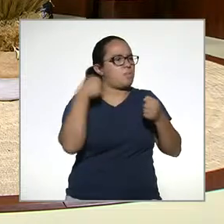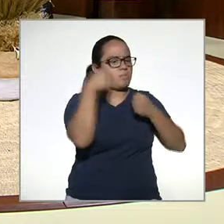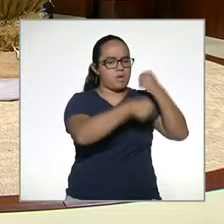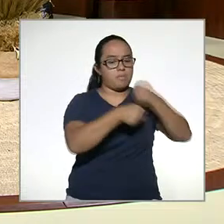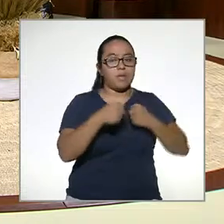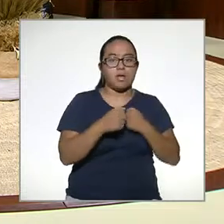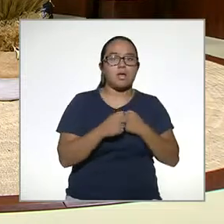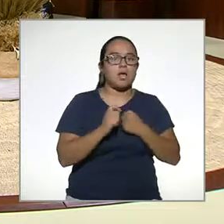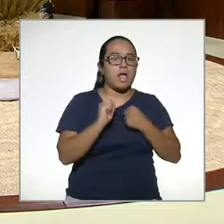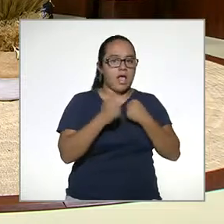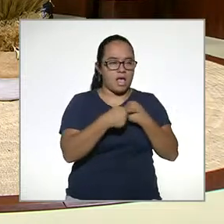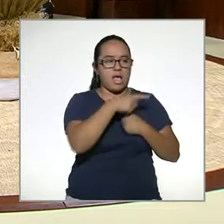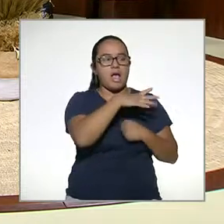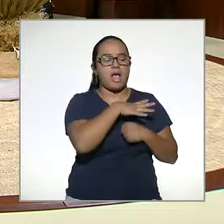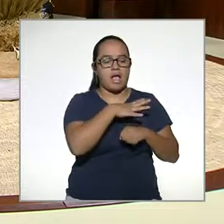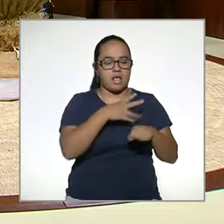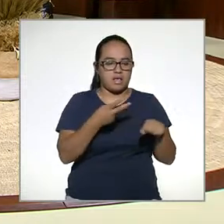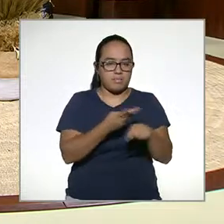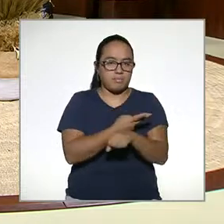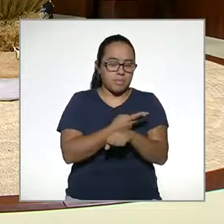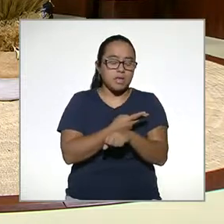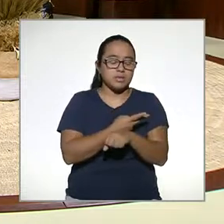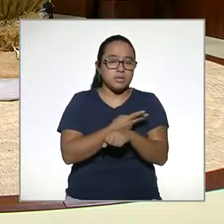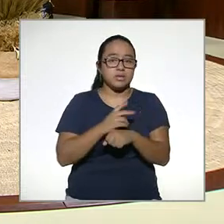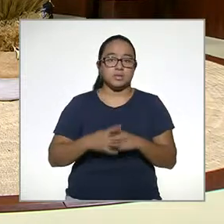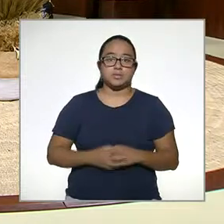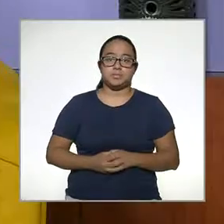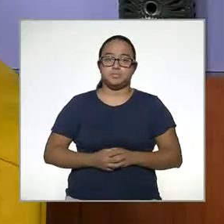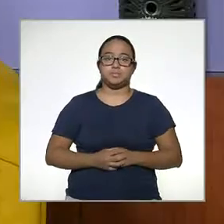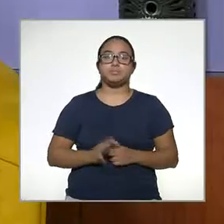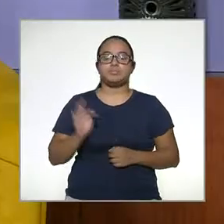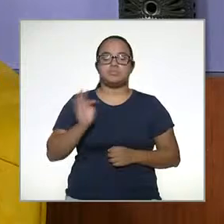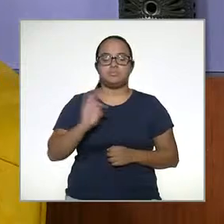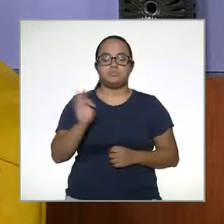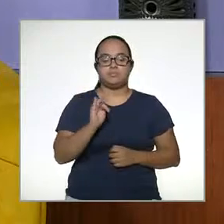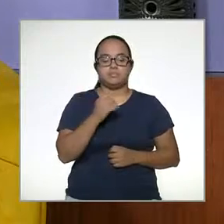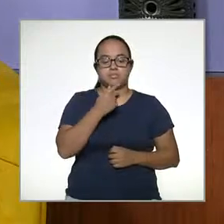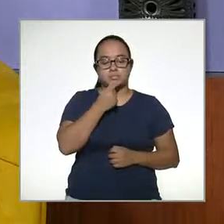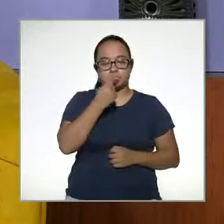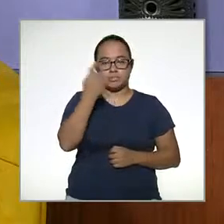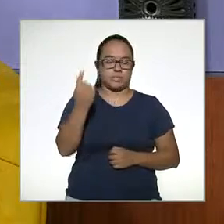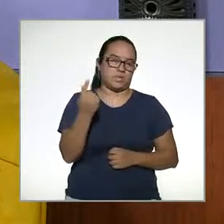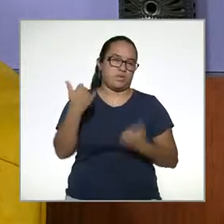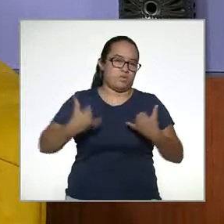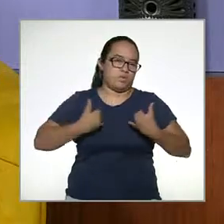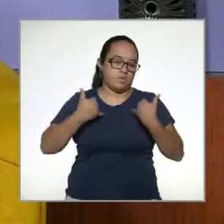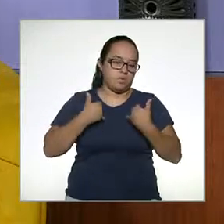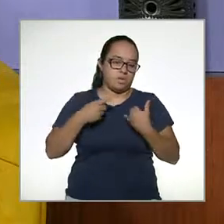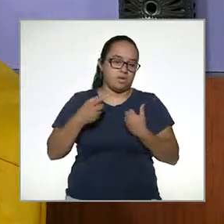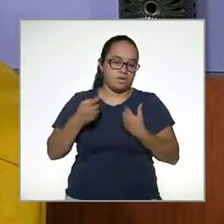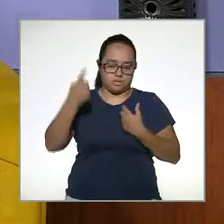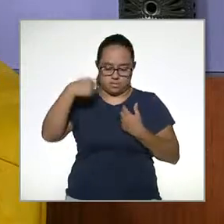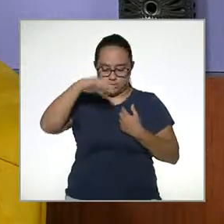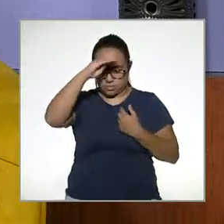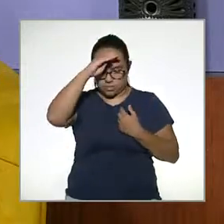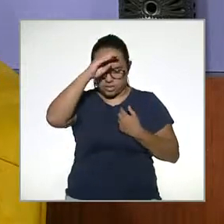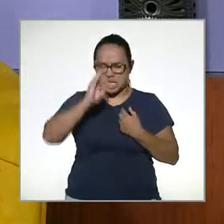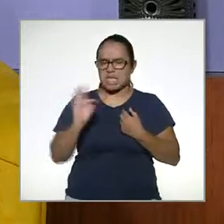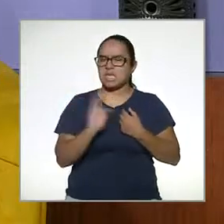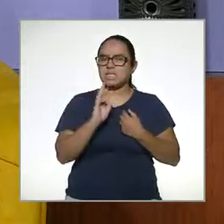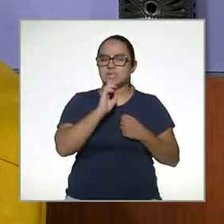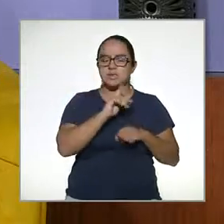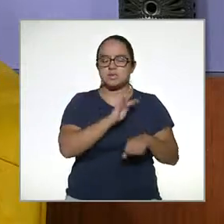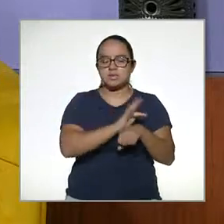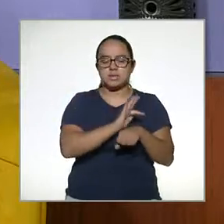duda algo está pasando que no tiene que ver con lo que a lo mejor esta lectura del niño o del chavo se está haciendo, ¿no? Sí, conviene quizá